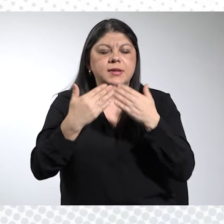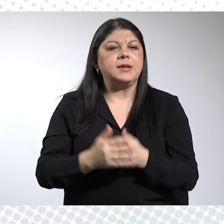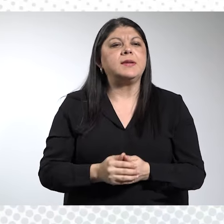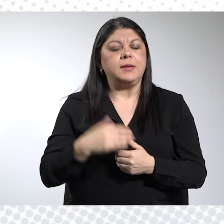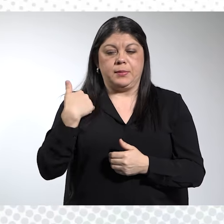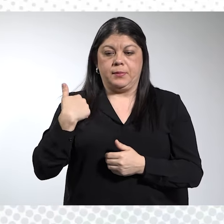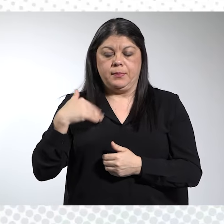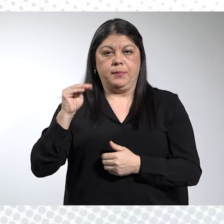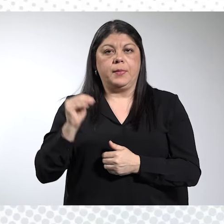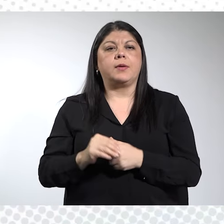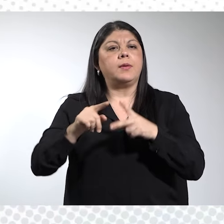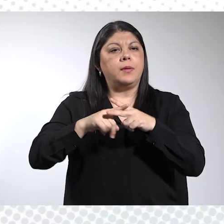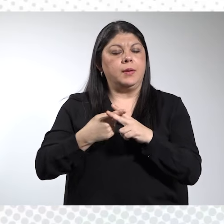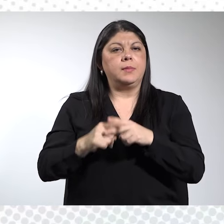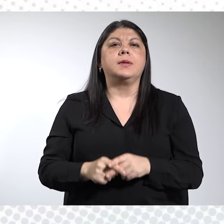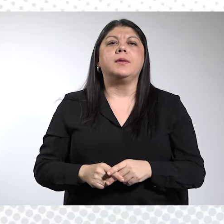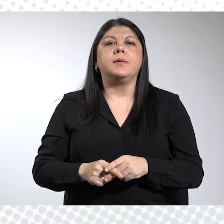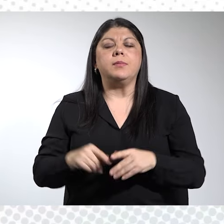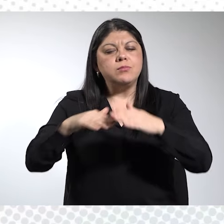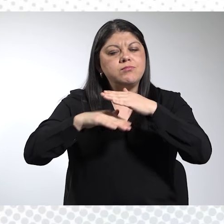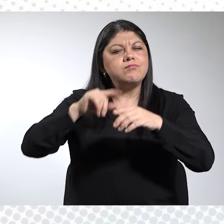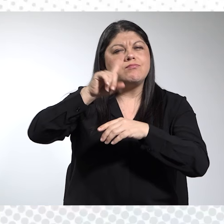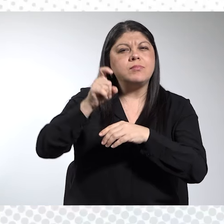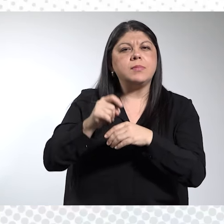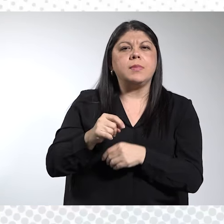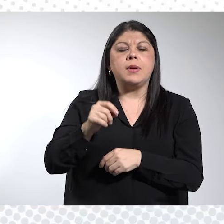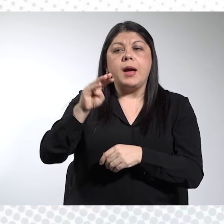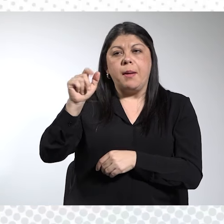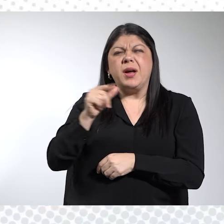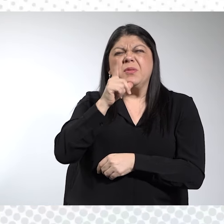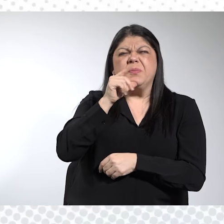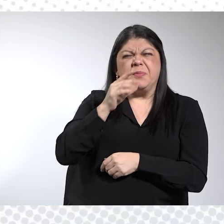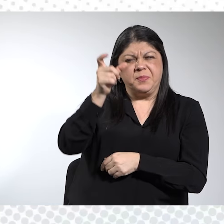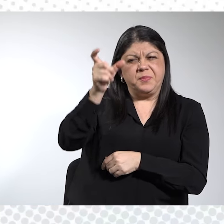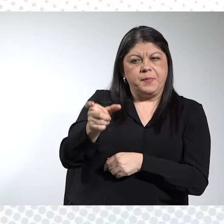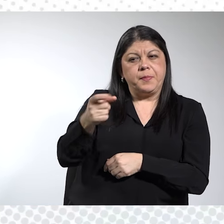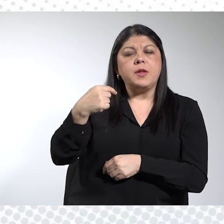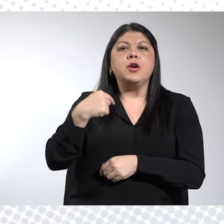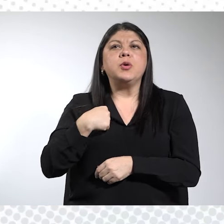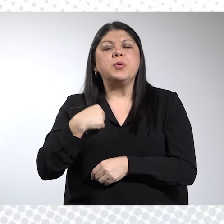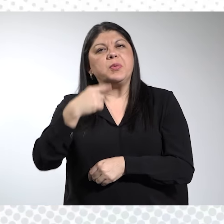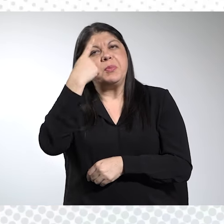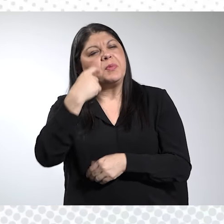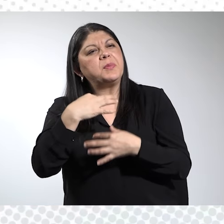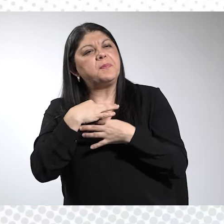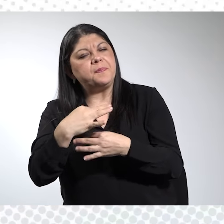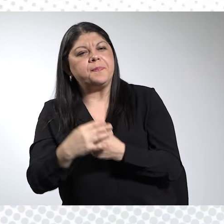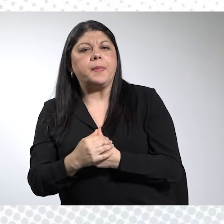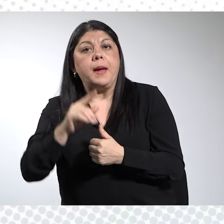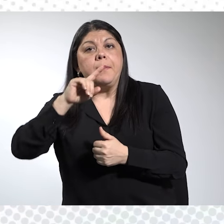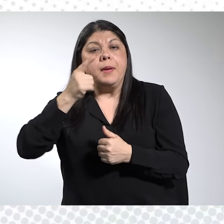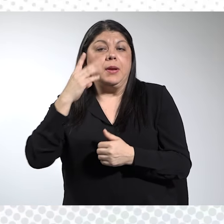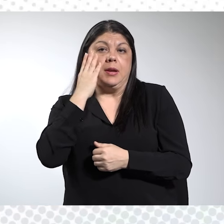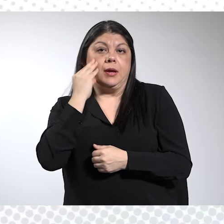don Marco. Iniciemos con la primera pregunta básica. ¿Quién es Marco Rodríguez? Bueno, es una pregunta interesante